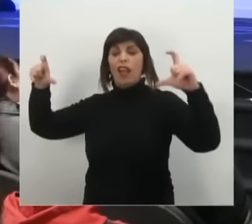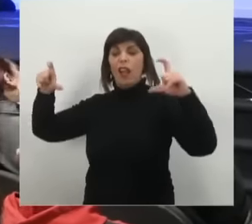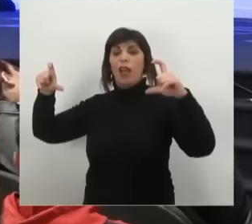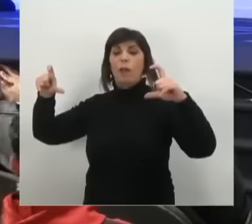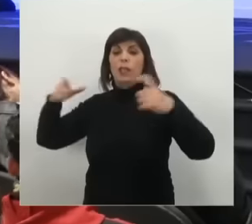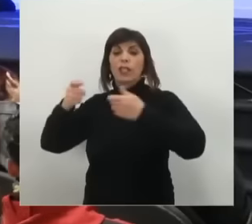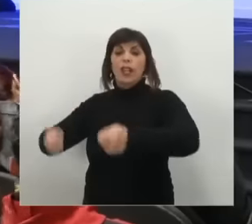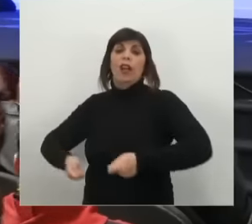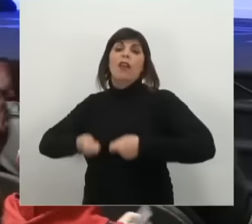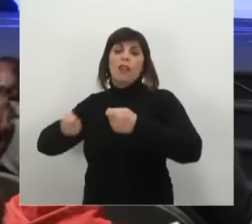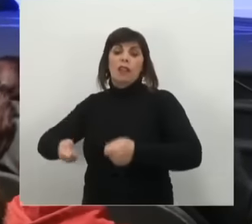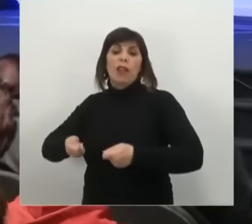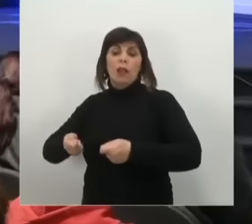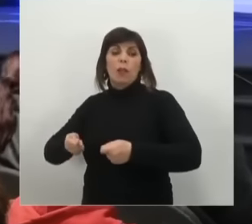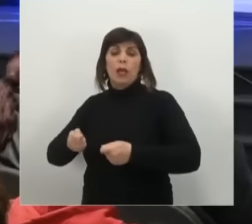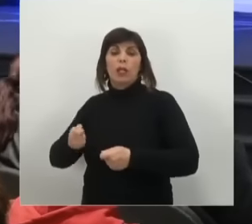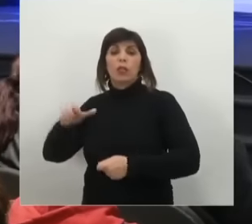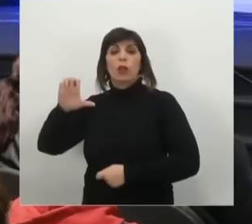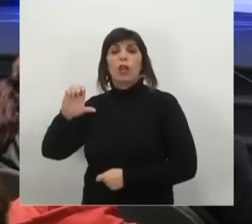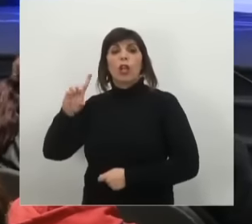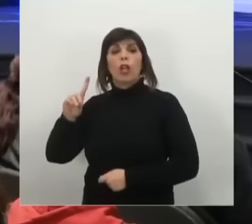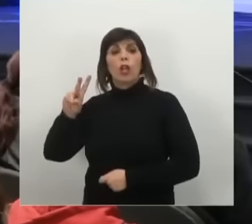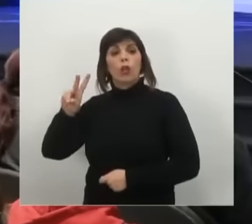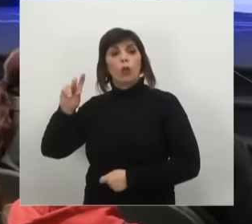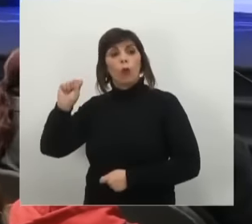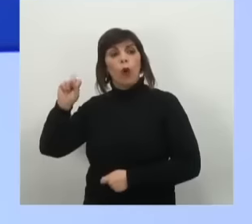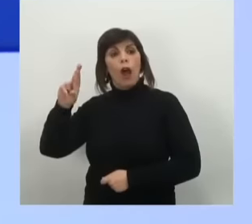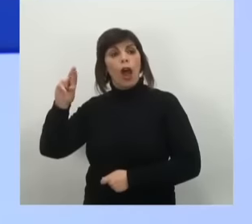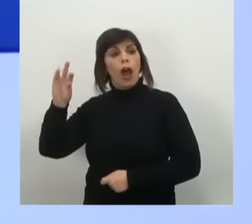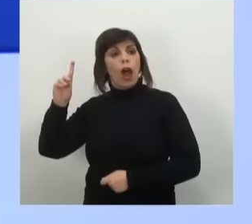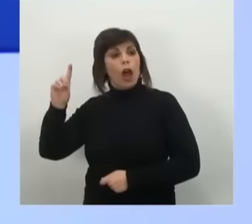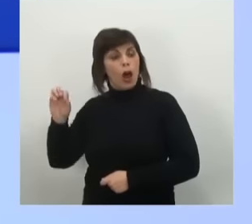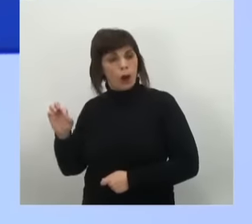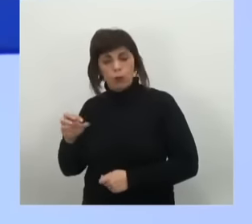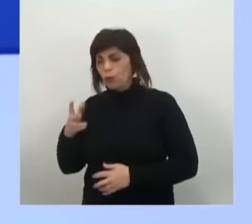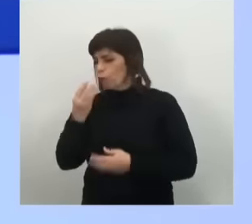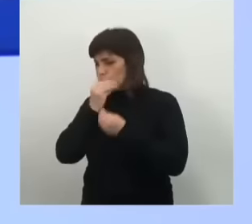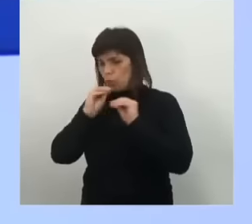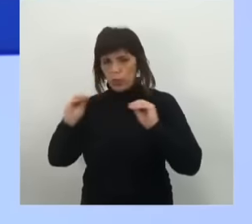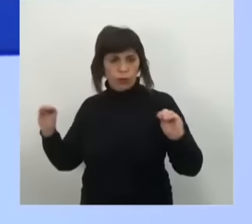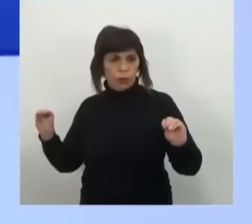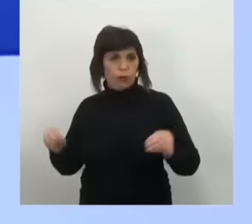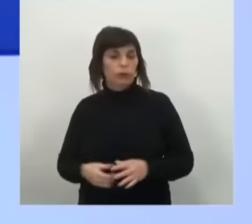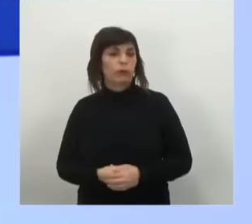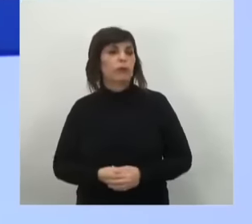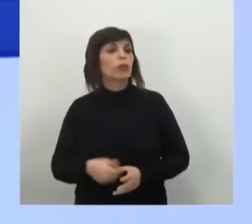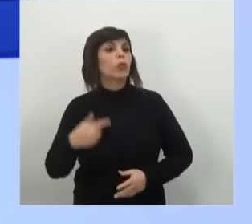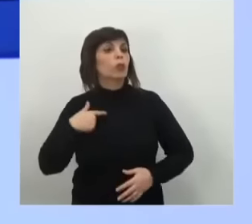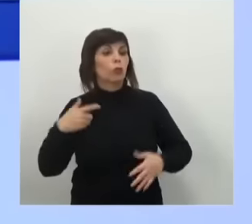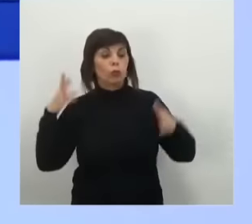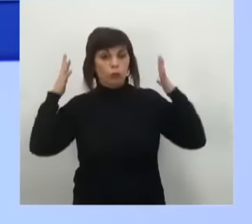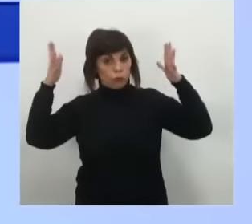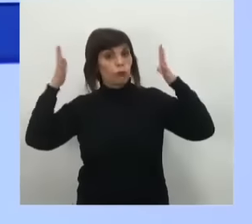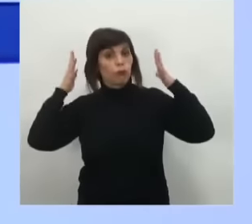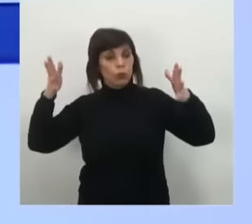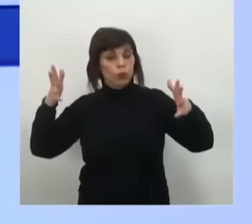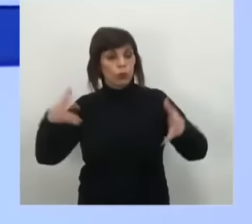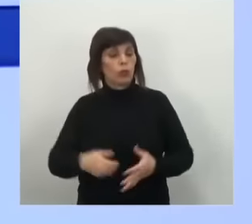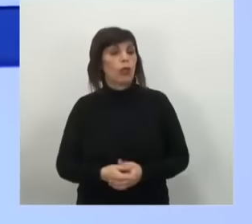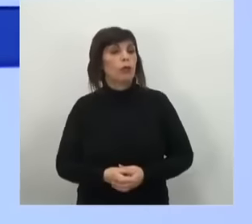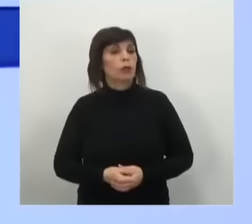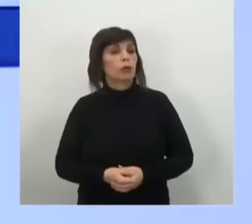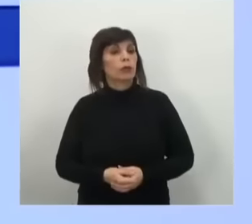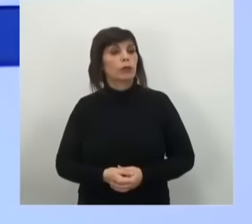cuenta que los viajes con el pastor Eduardo son los mejores que puedes hacer nosotros lo recomendamos en todos sitios